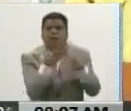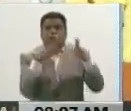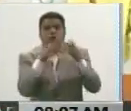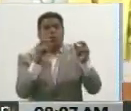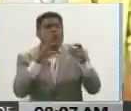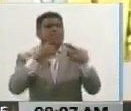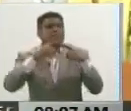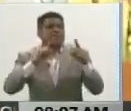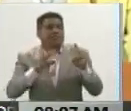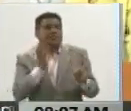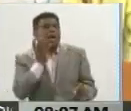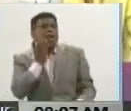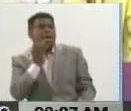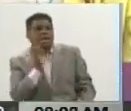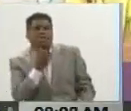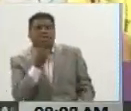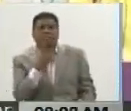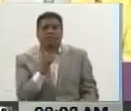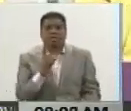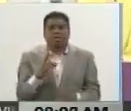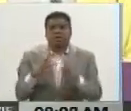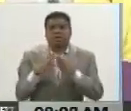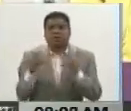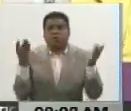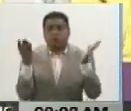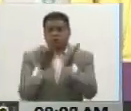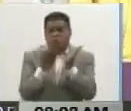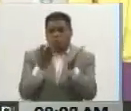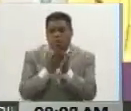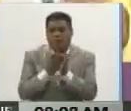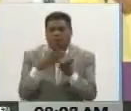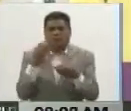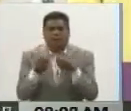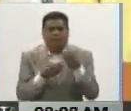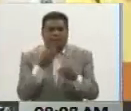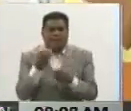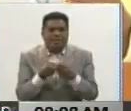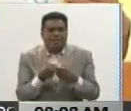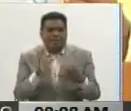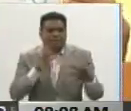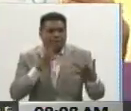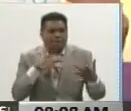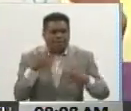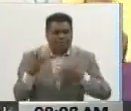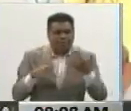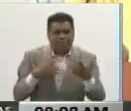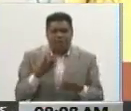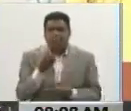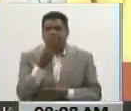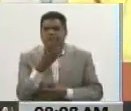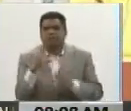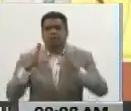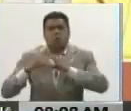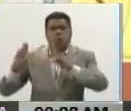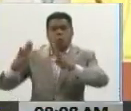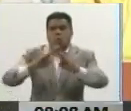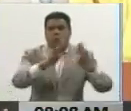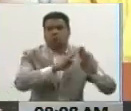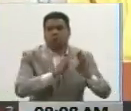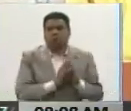experiencias, de las experiencias escolares que están activas, de las experiencias comunitarias,